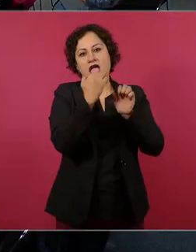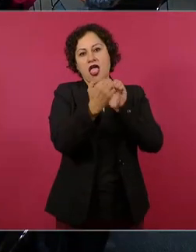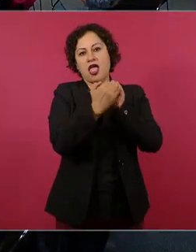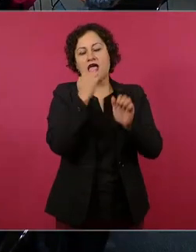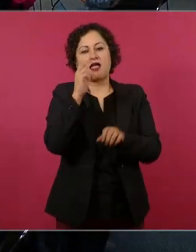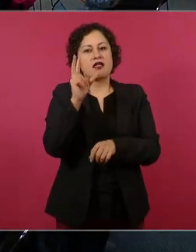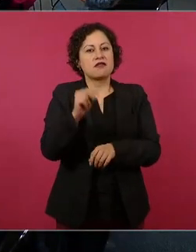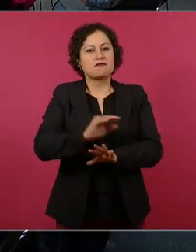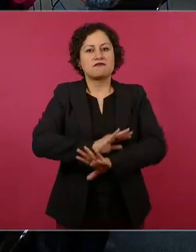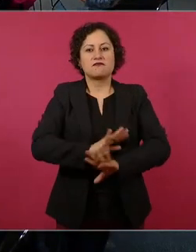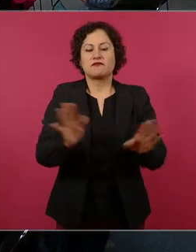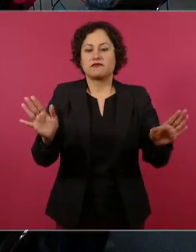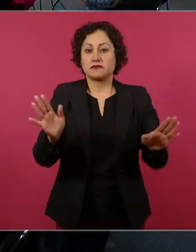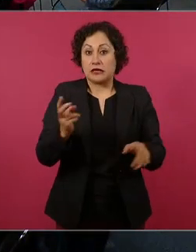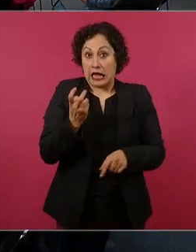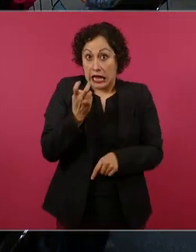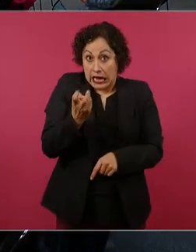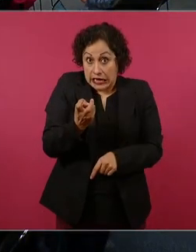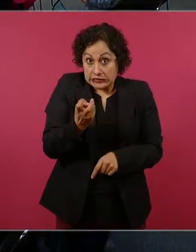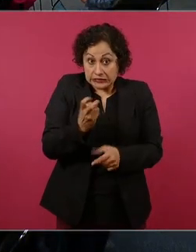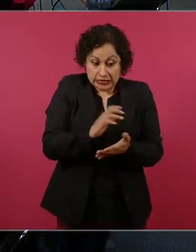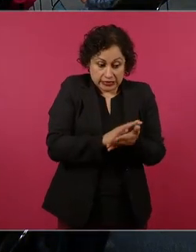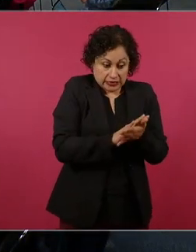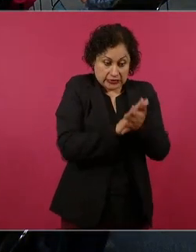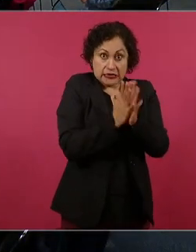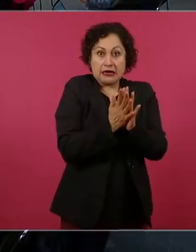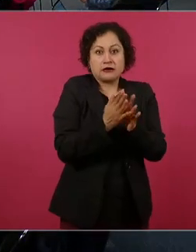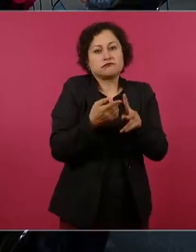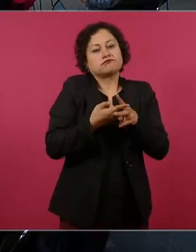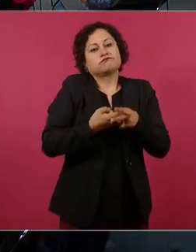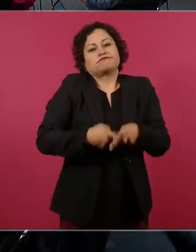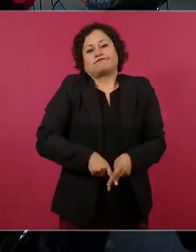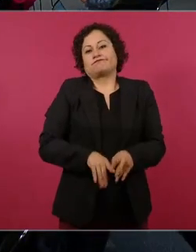Ese es el cambio. Entonces,